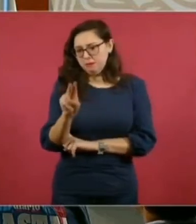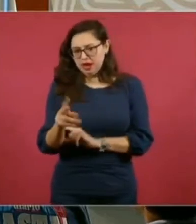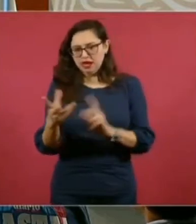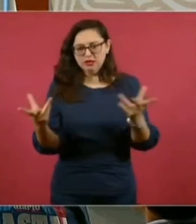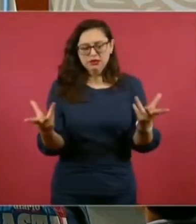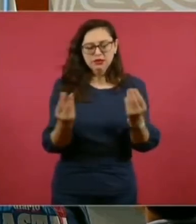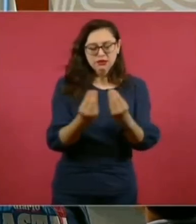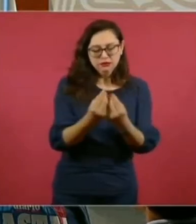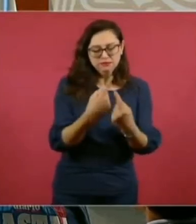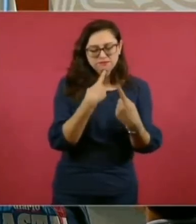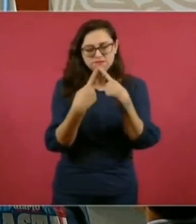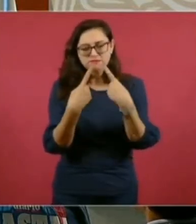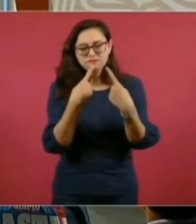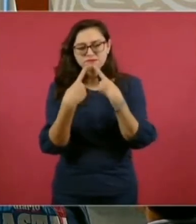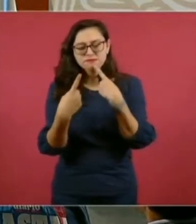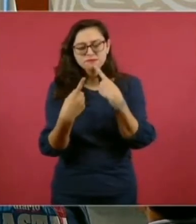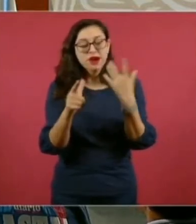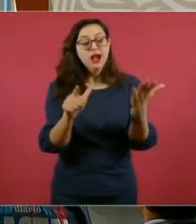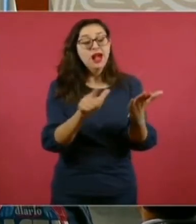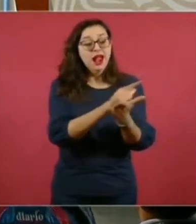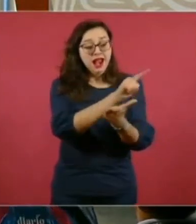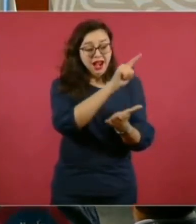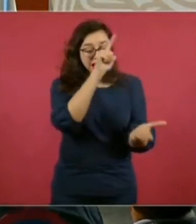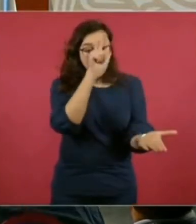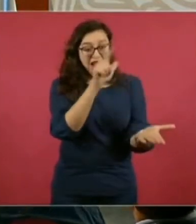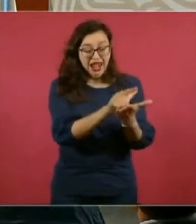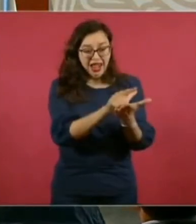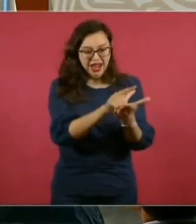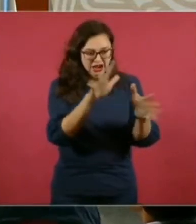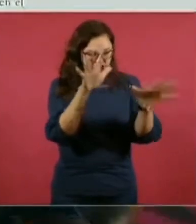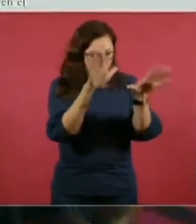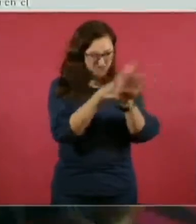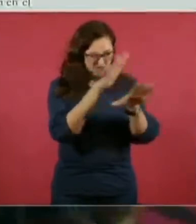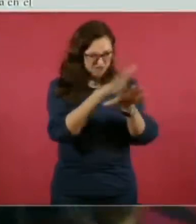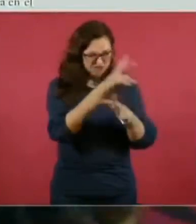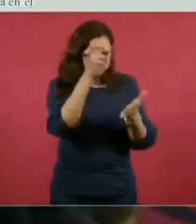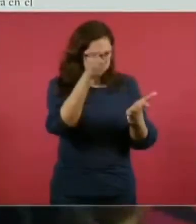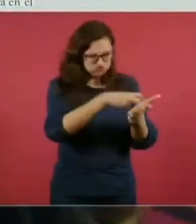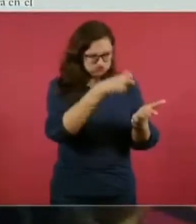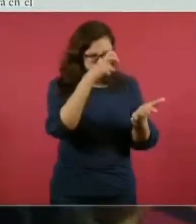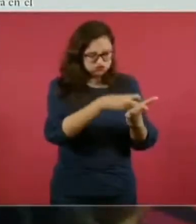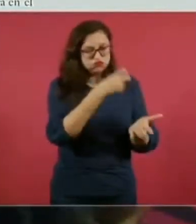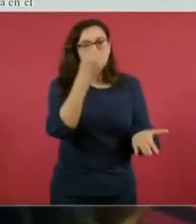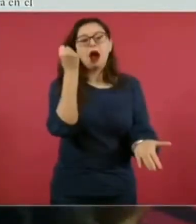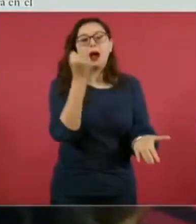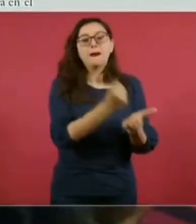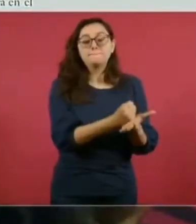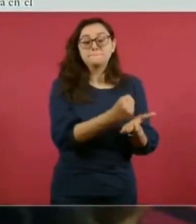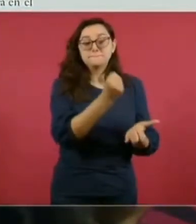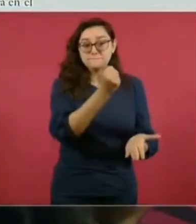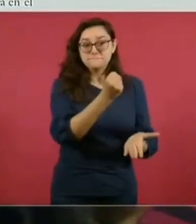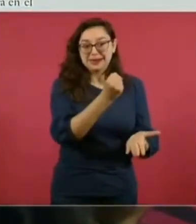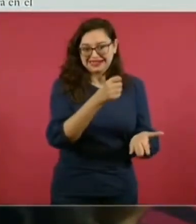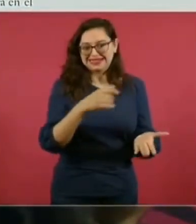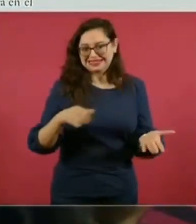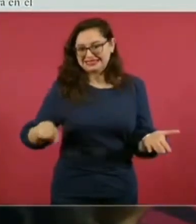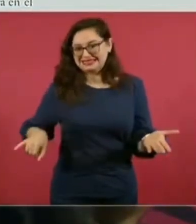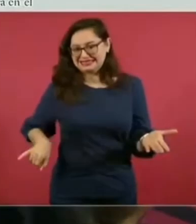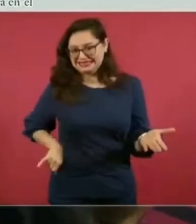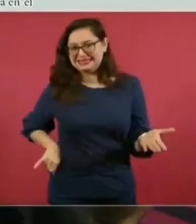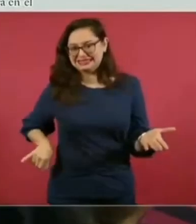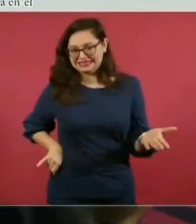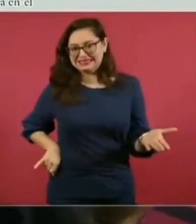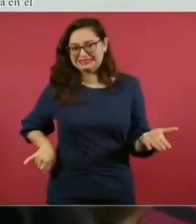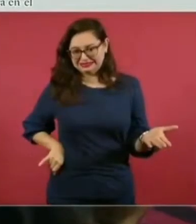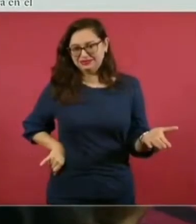aprobaron la reforma a una ley secundaria. Esto es interesante para los que